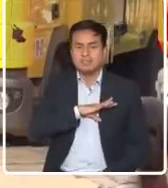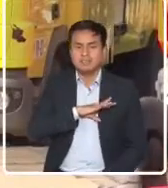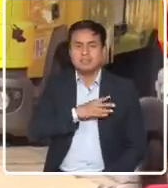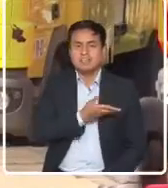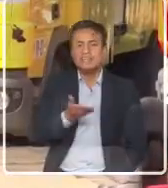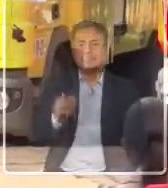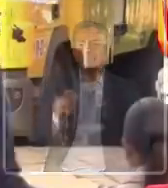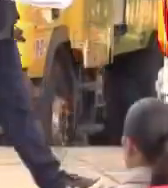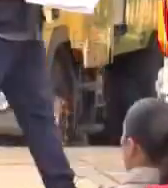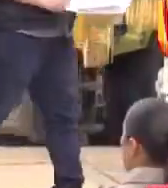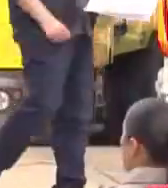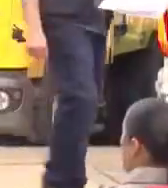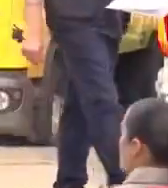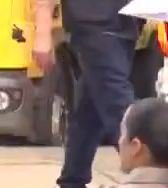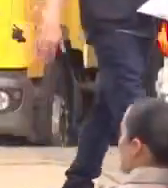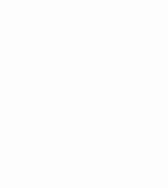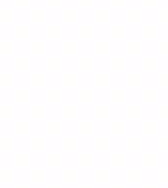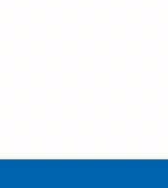Que tengan un excelente día.